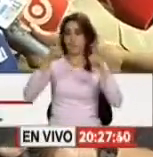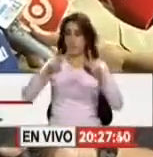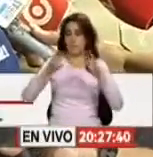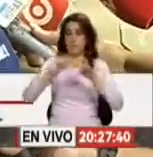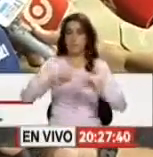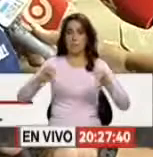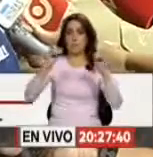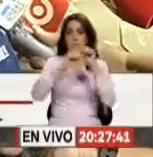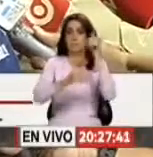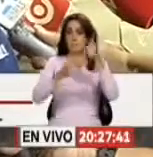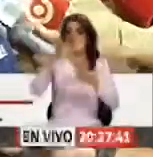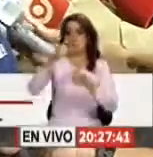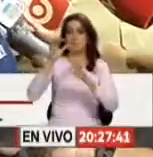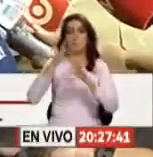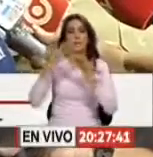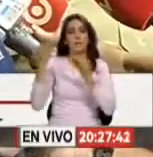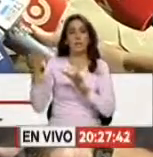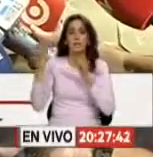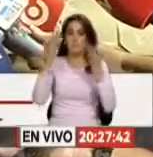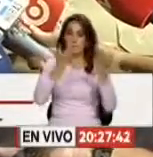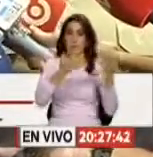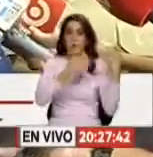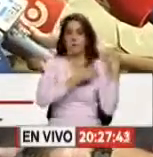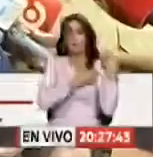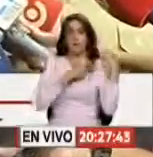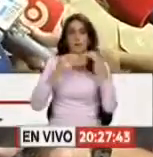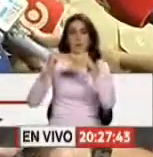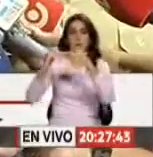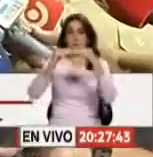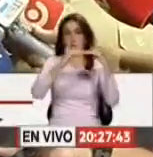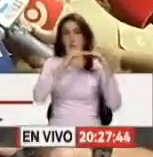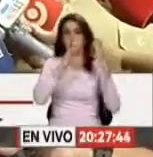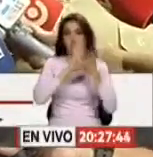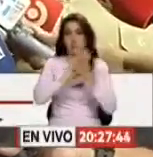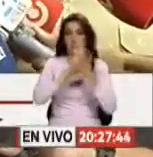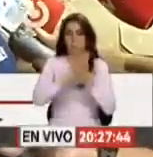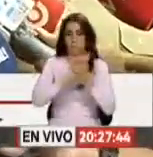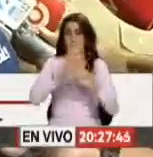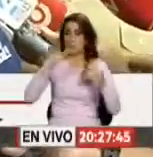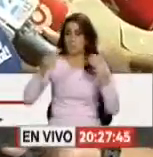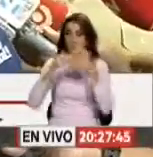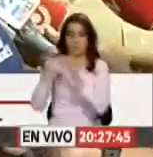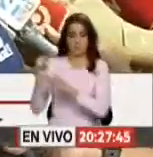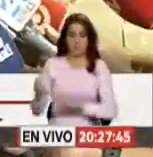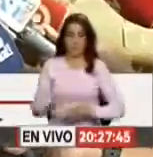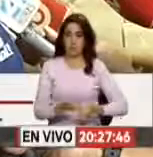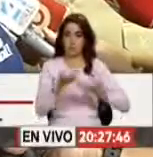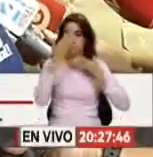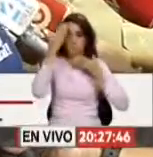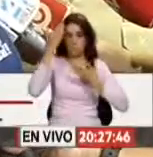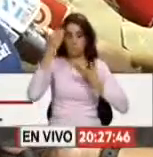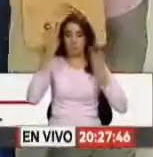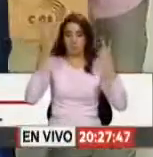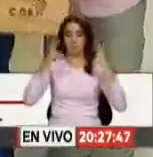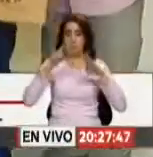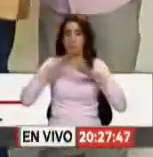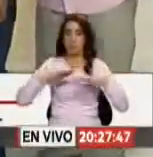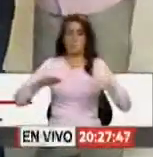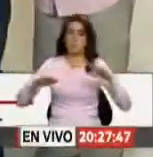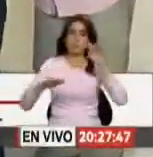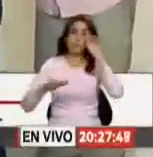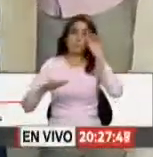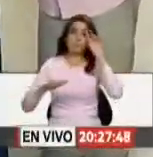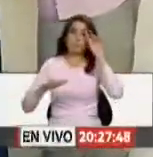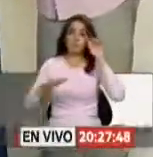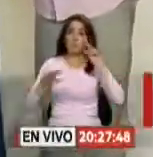de candidatos. Es fundamental garantizar la estabilidad, la tranquilidad, tanto a las organizaciones políticas, a la ciudadanía. Está todo